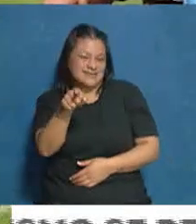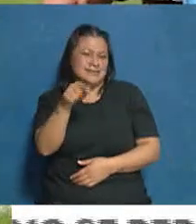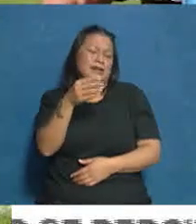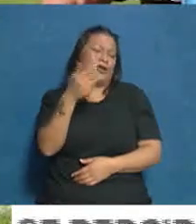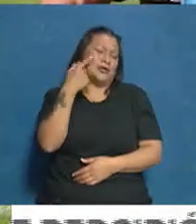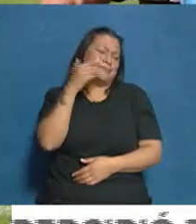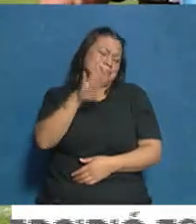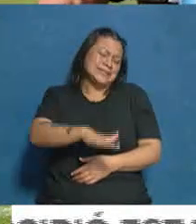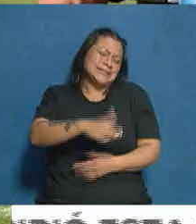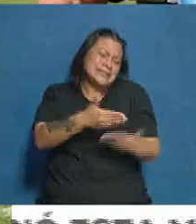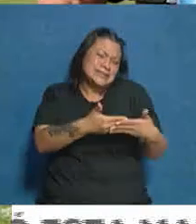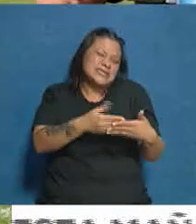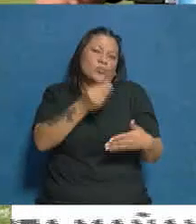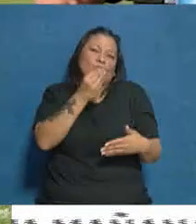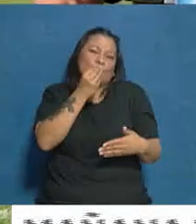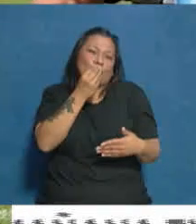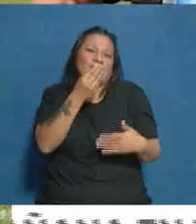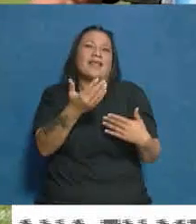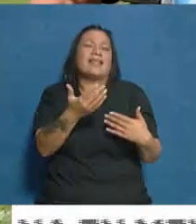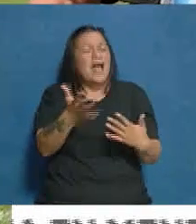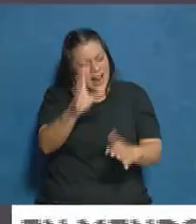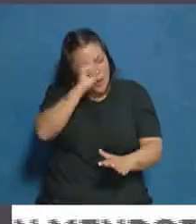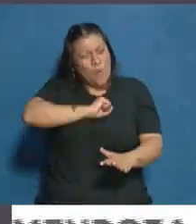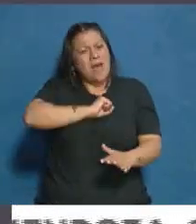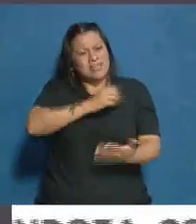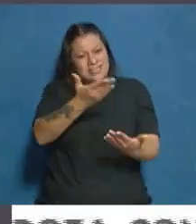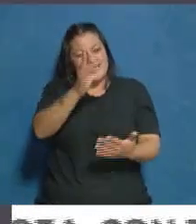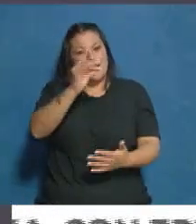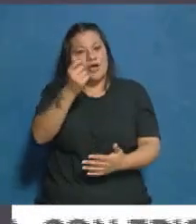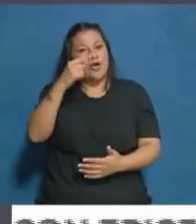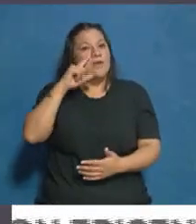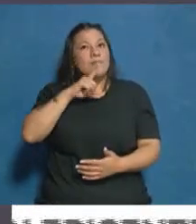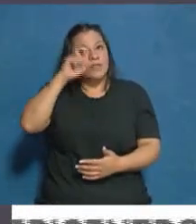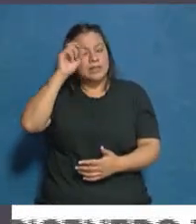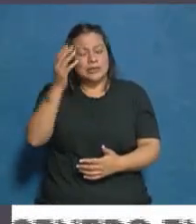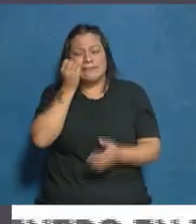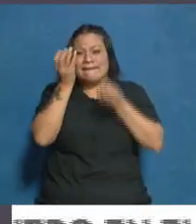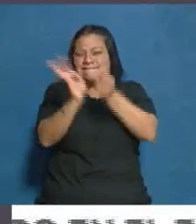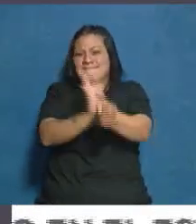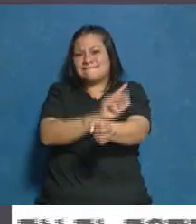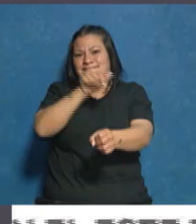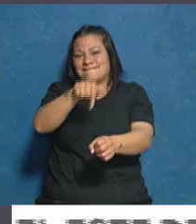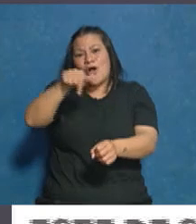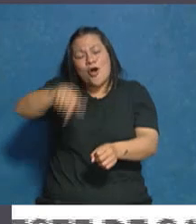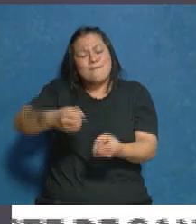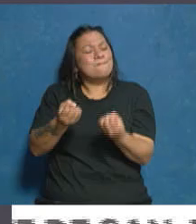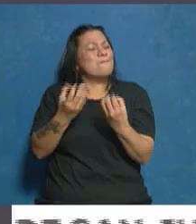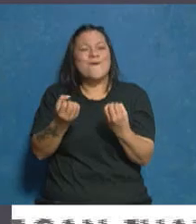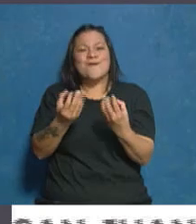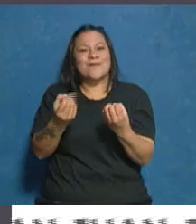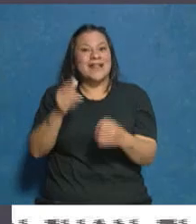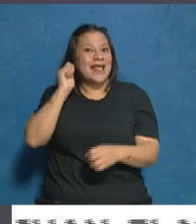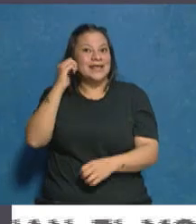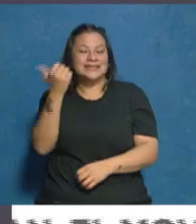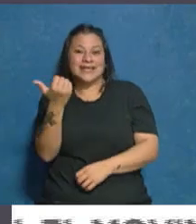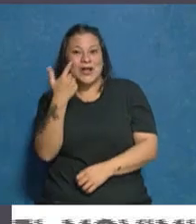chupete, como vos decías, Jugate por Dante. Todos nos emocionamos con él. Y hoy está muy bien, ¿sí?